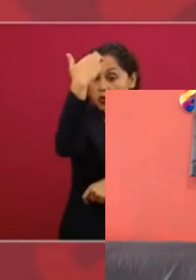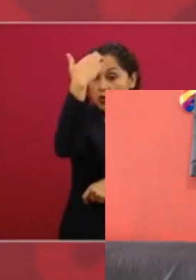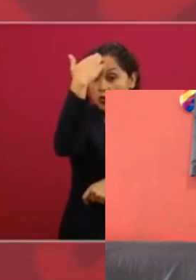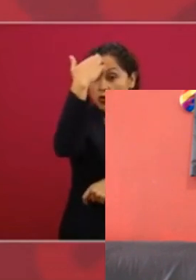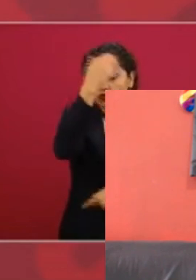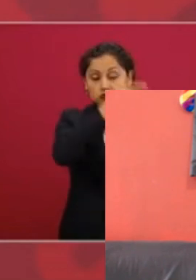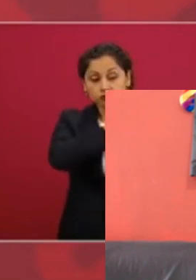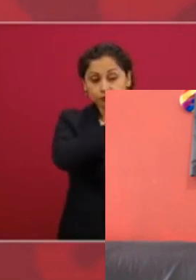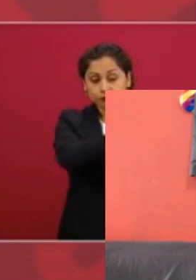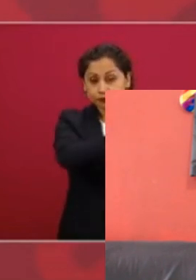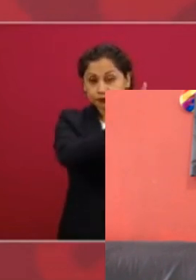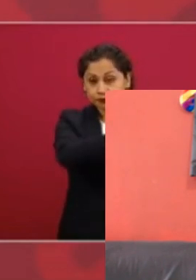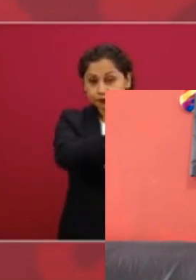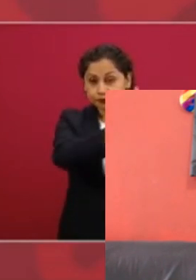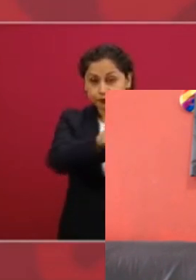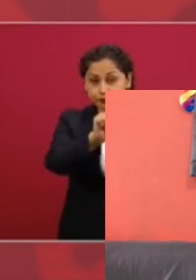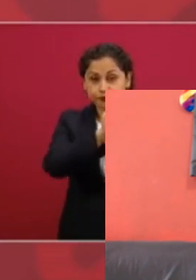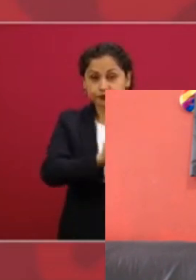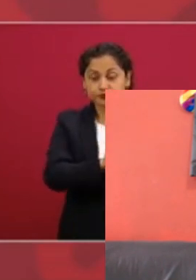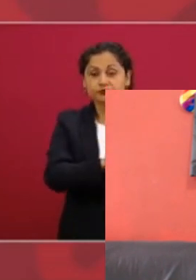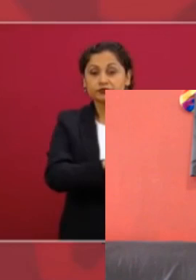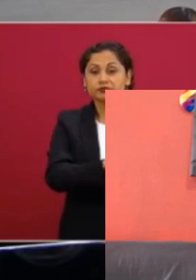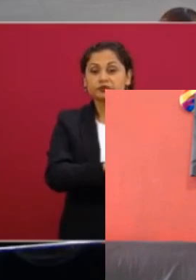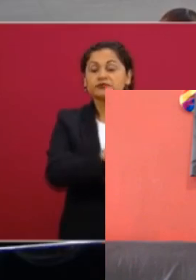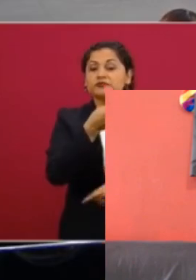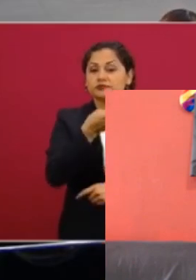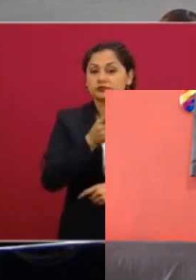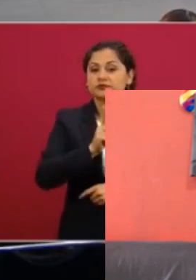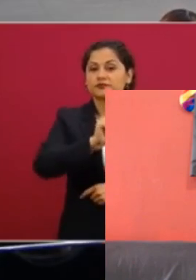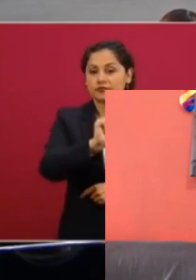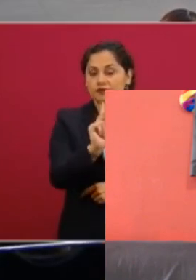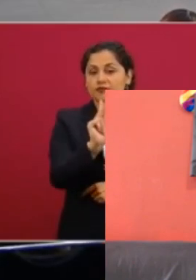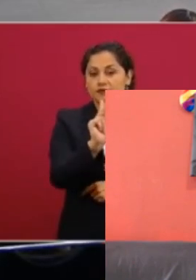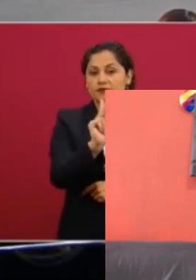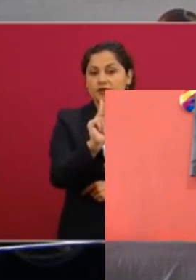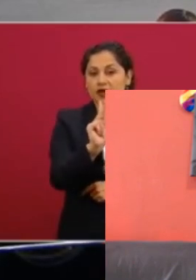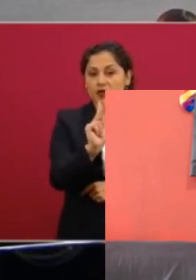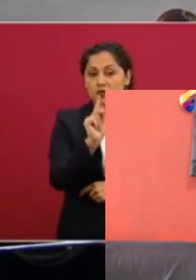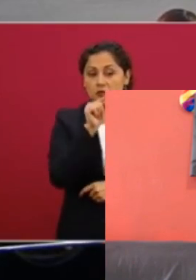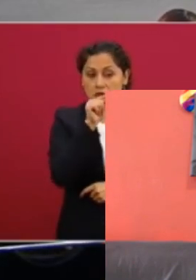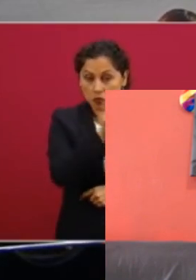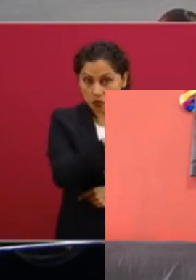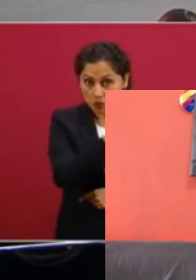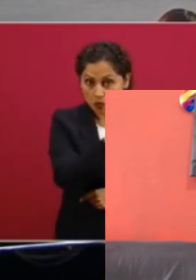ellos pero sí hay deudas